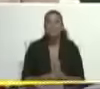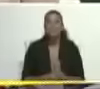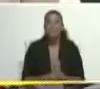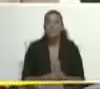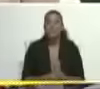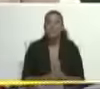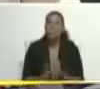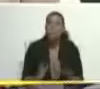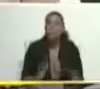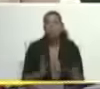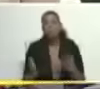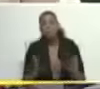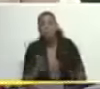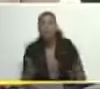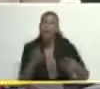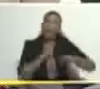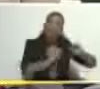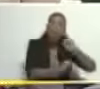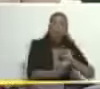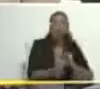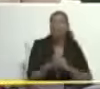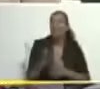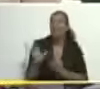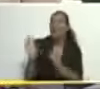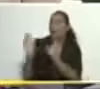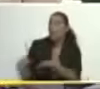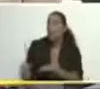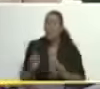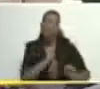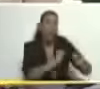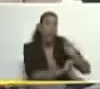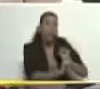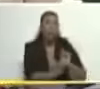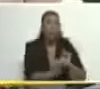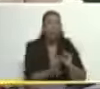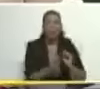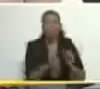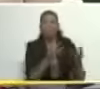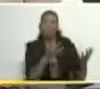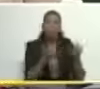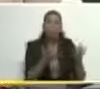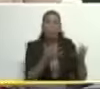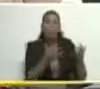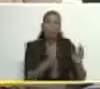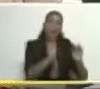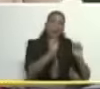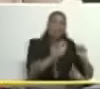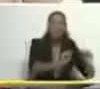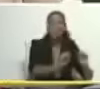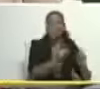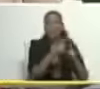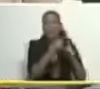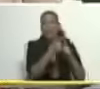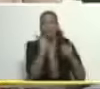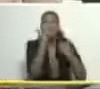uno puede decir que está en contra de esto y de aquello y decir cosas peyorativas contra esto o aquello.